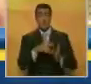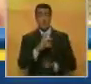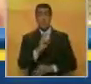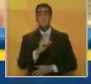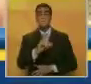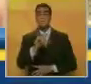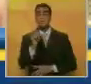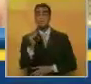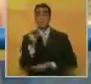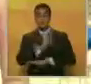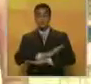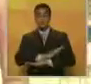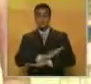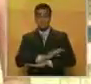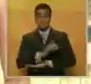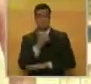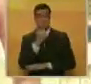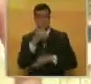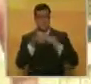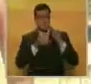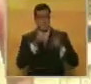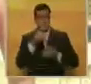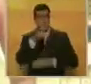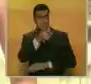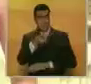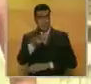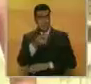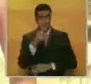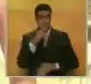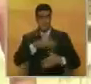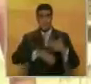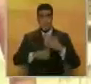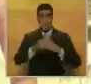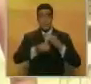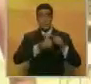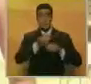ciudad de Barquisimeto. Indicó que precisamente este caso será llevado a la